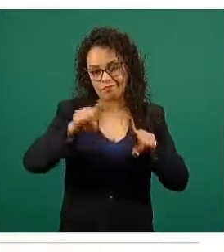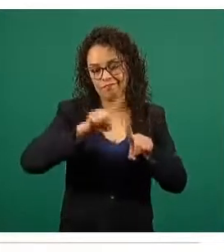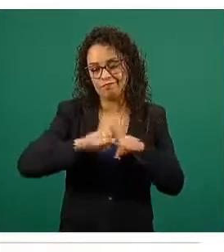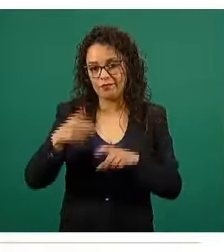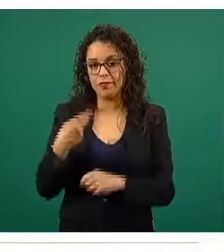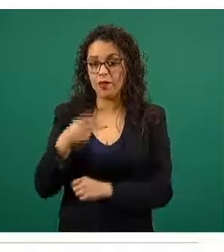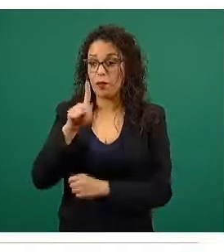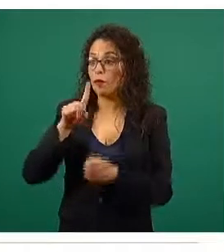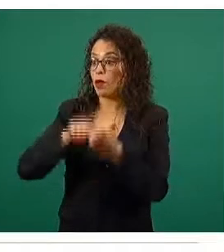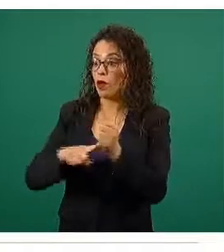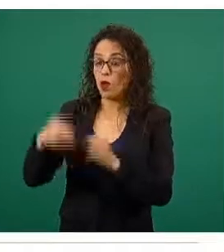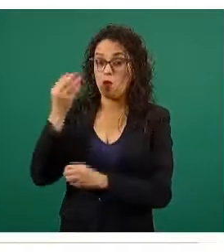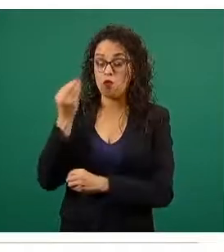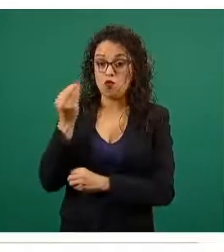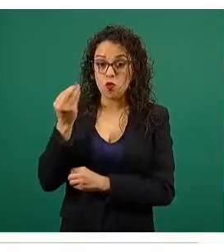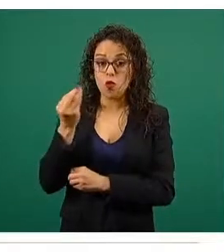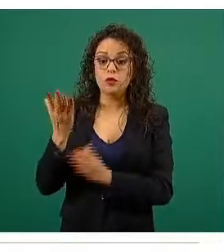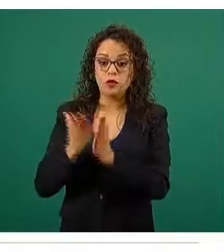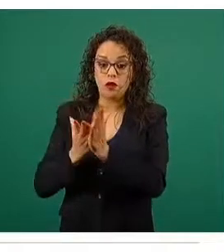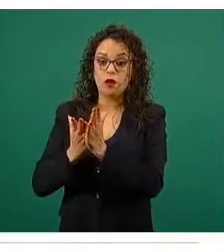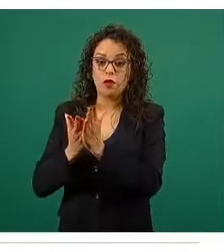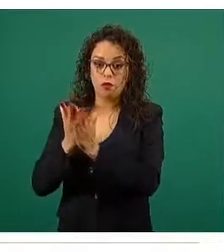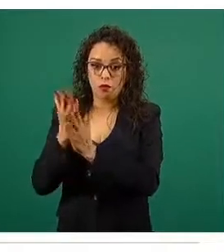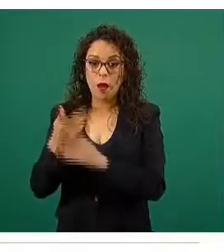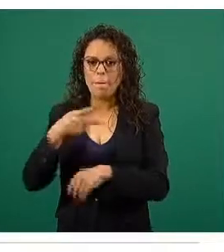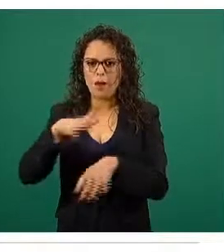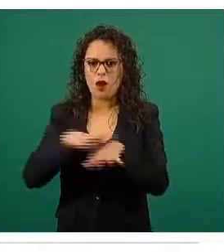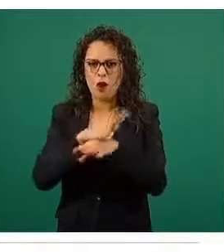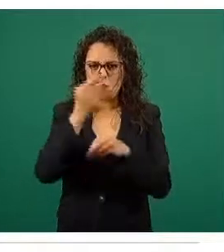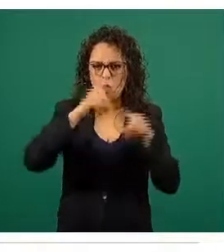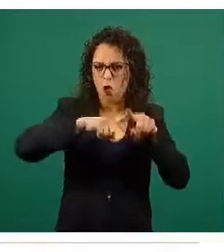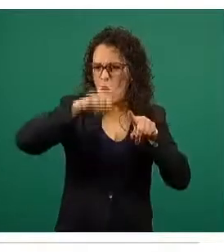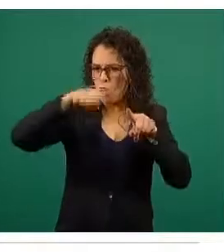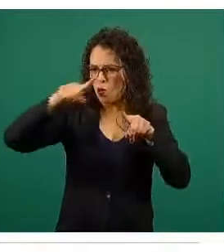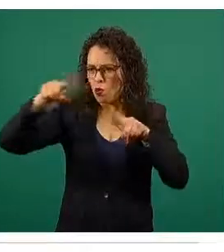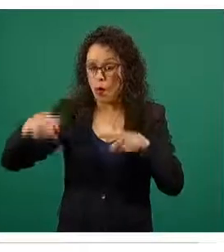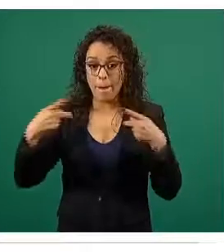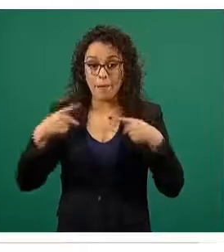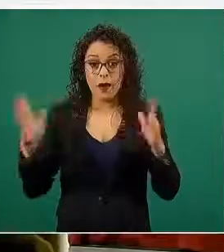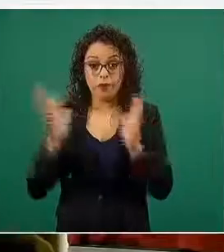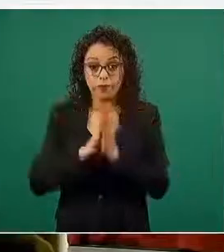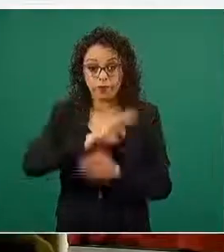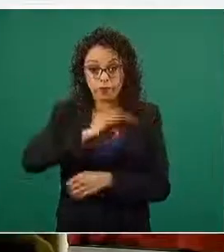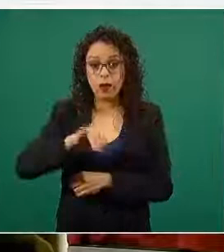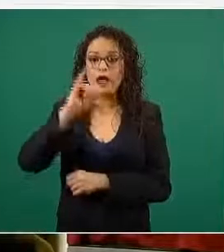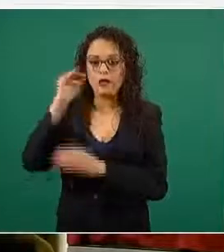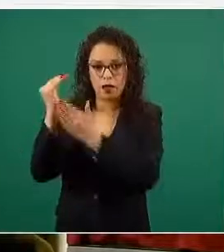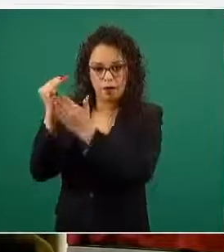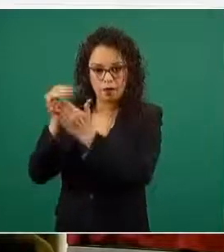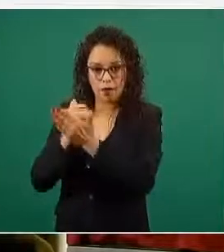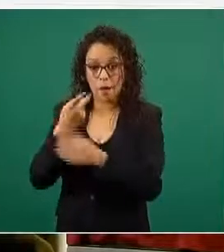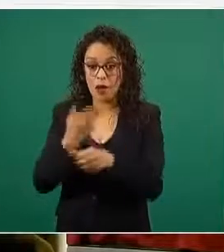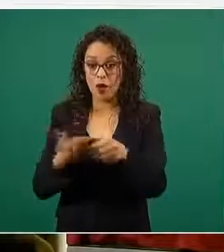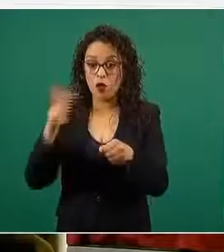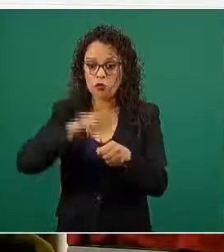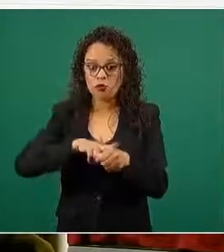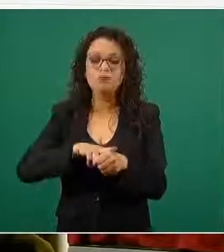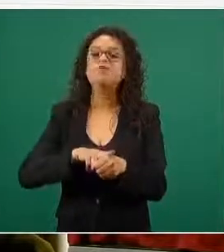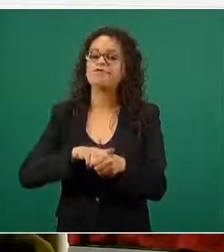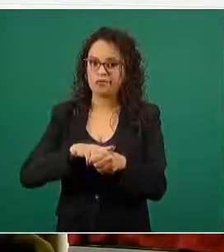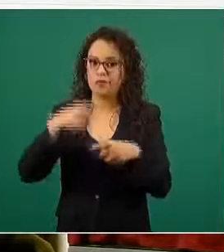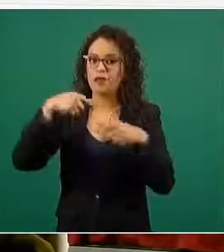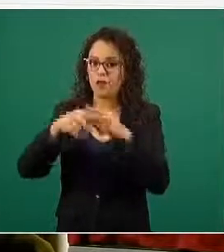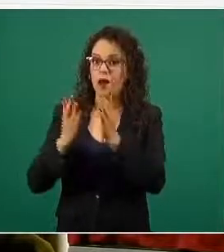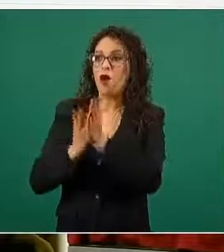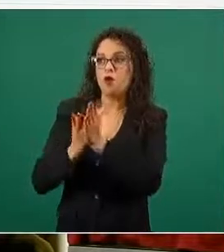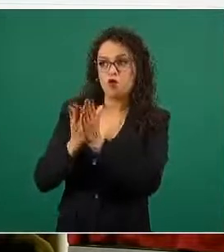con importantísimas variaciones, las defunciones sí van en descenso, la siguiente, pero la hospitalización va en ascenso.